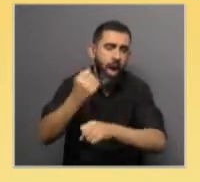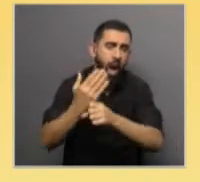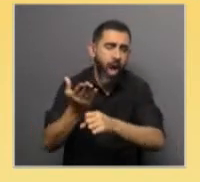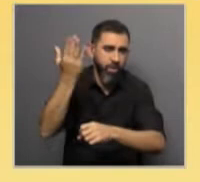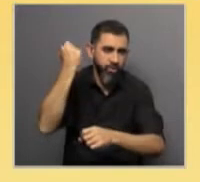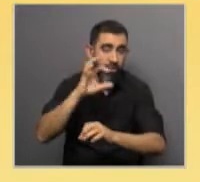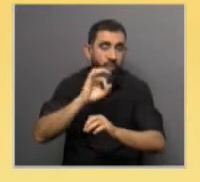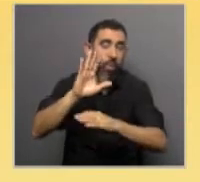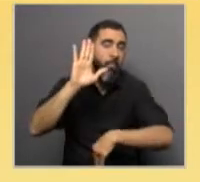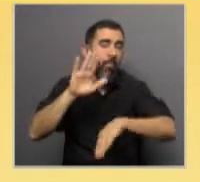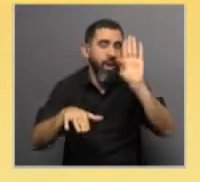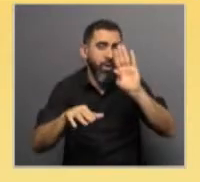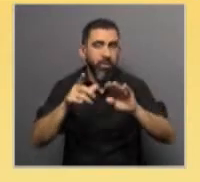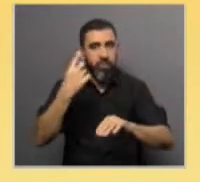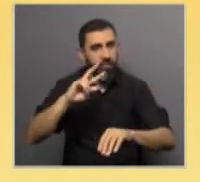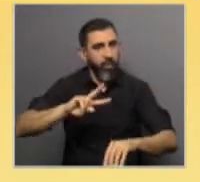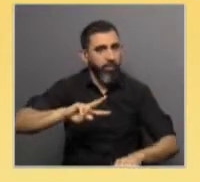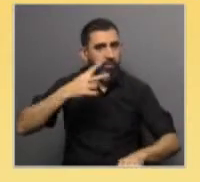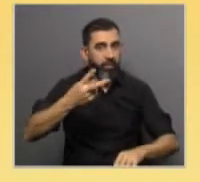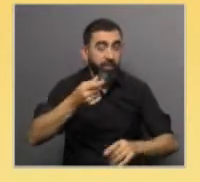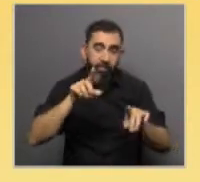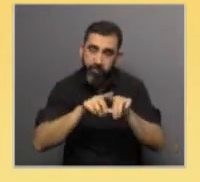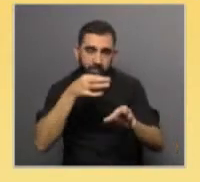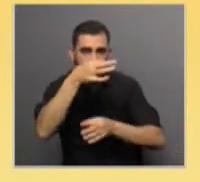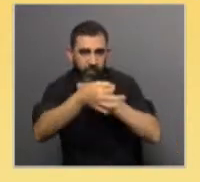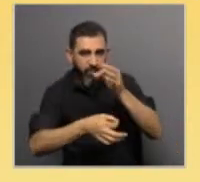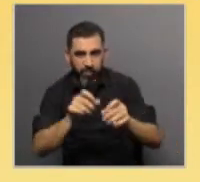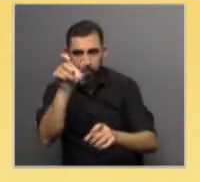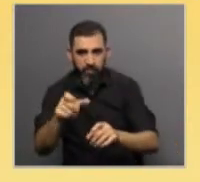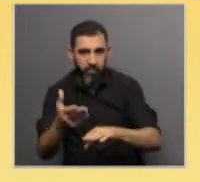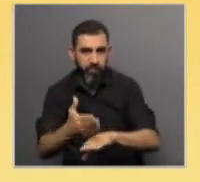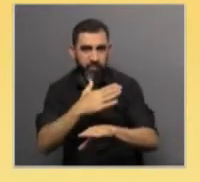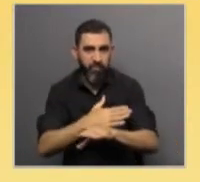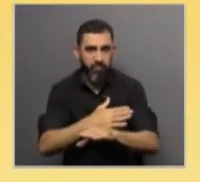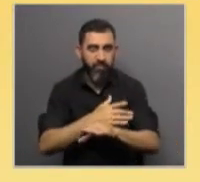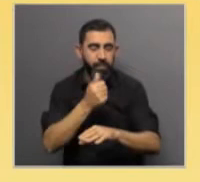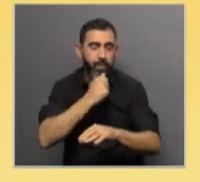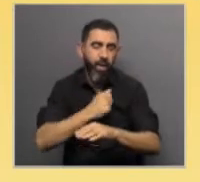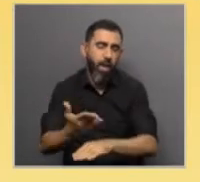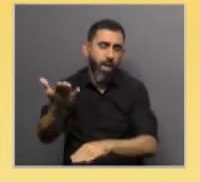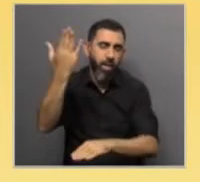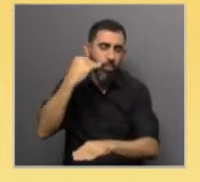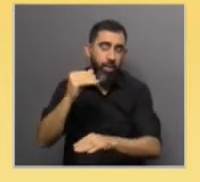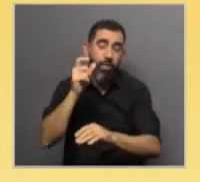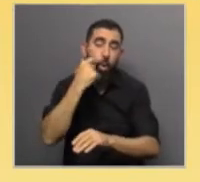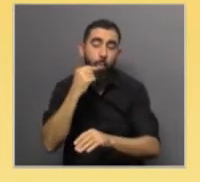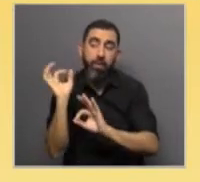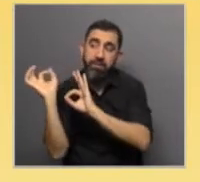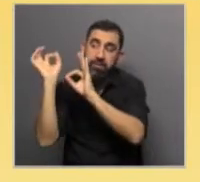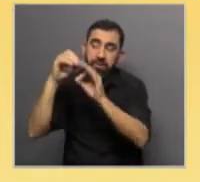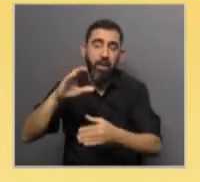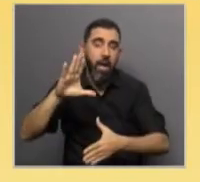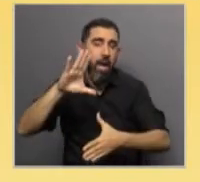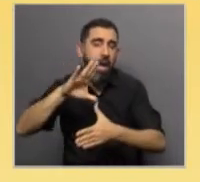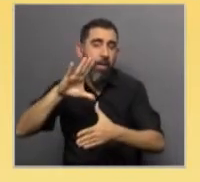eso duplica lo que explicaba recién Jorge, la antigüedad aceptada ampliamente, esto derivada de la idea